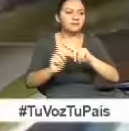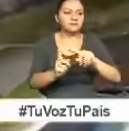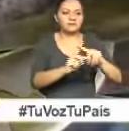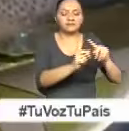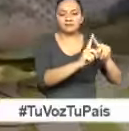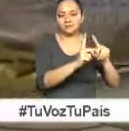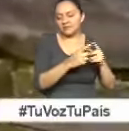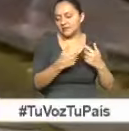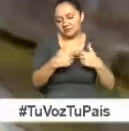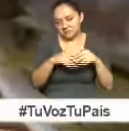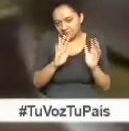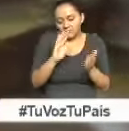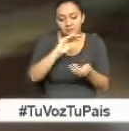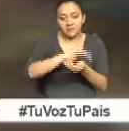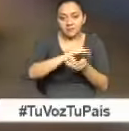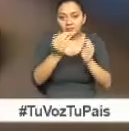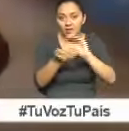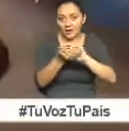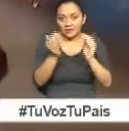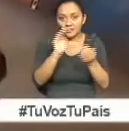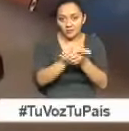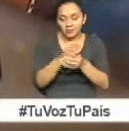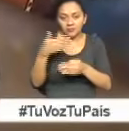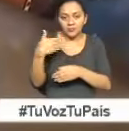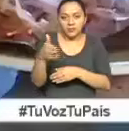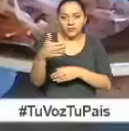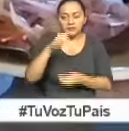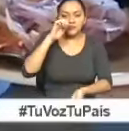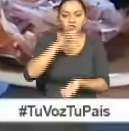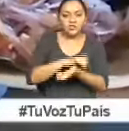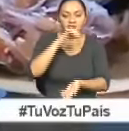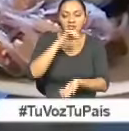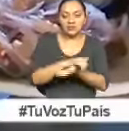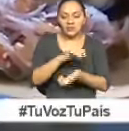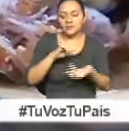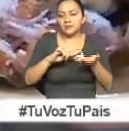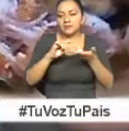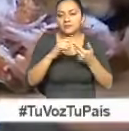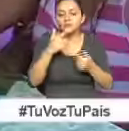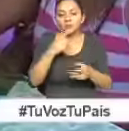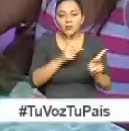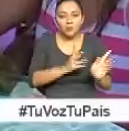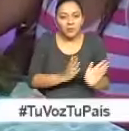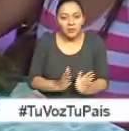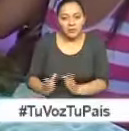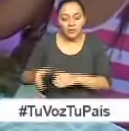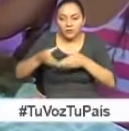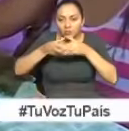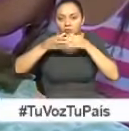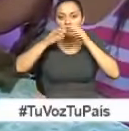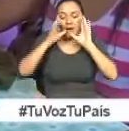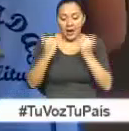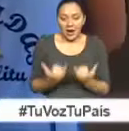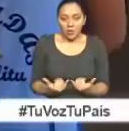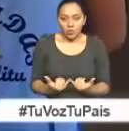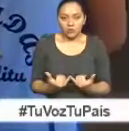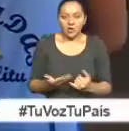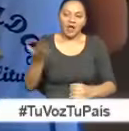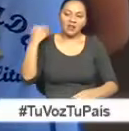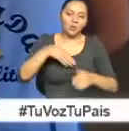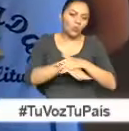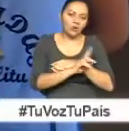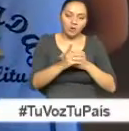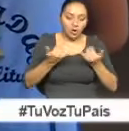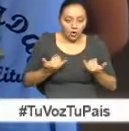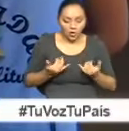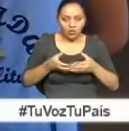única. El malto de tilapia, la chicha de chonta, son preparados al momento para el deleite de los visitantes, tal como